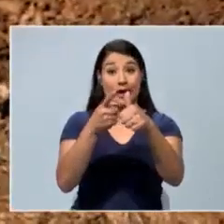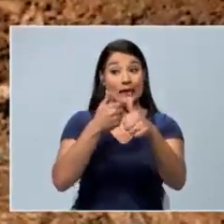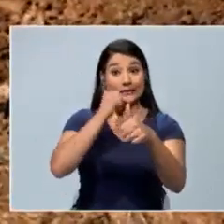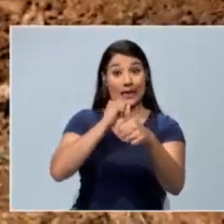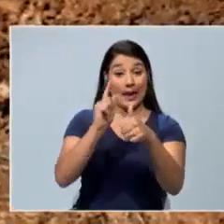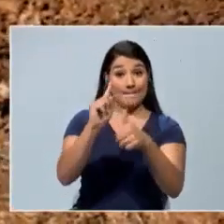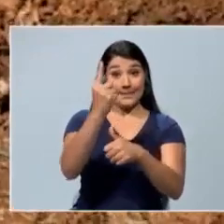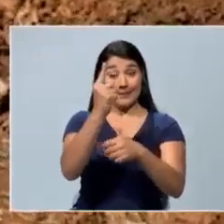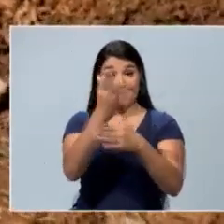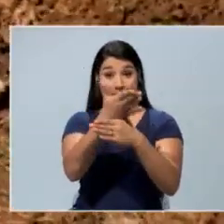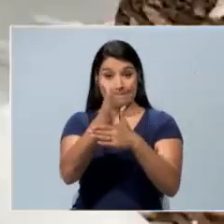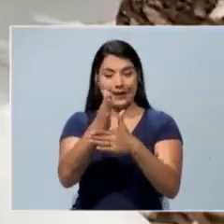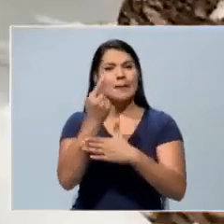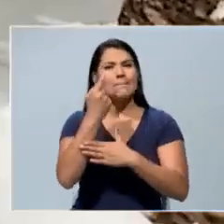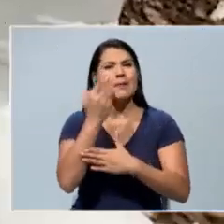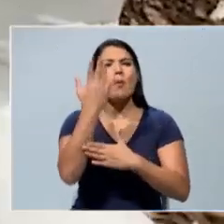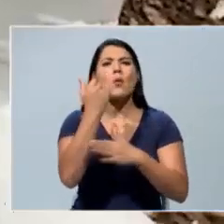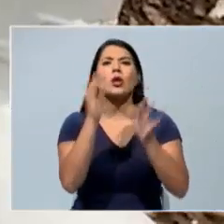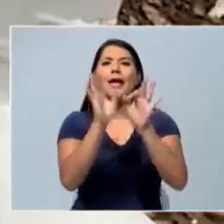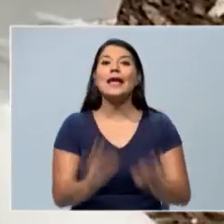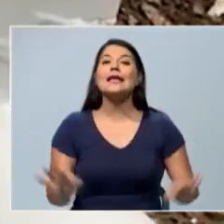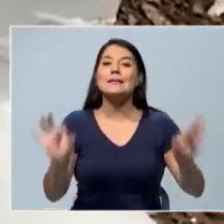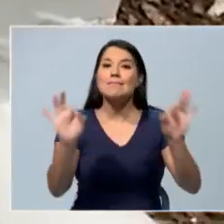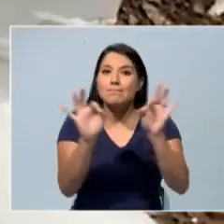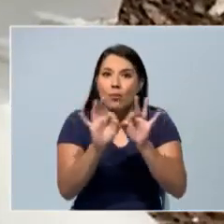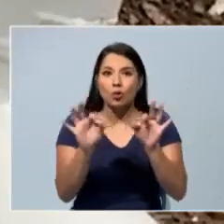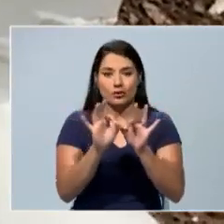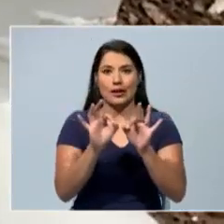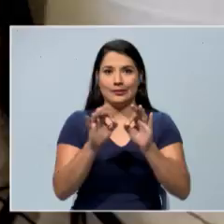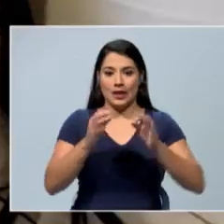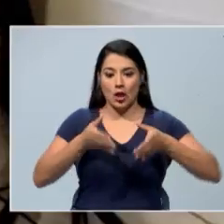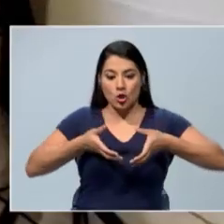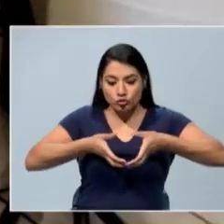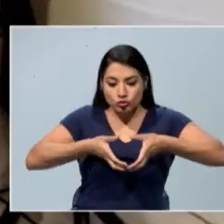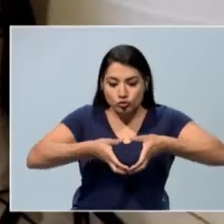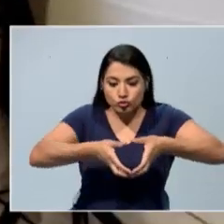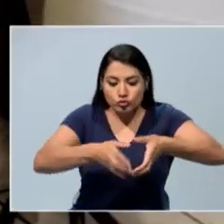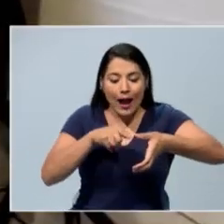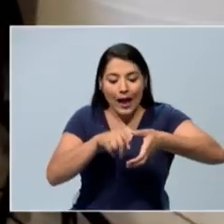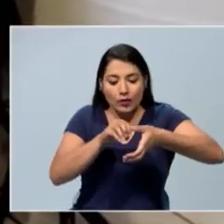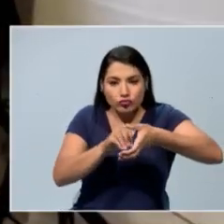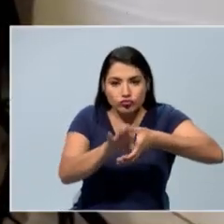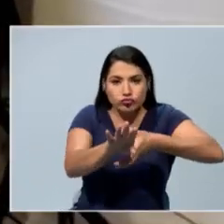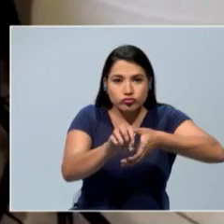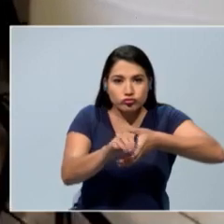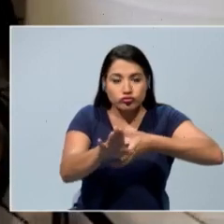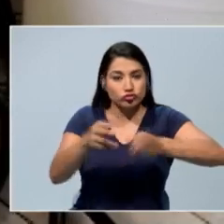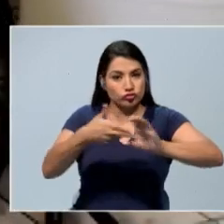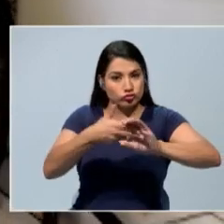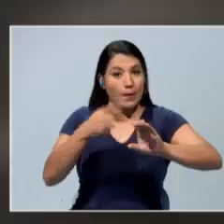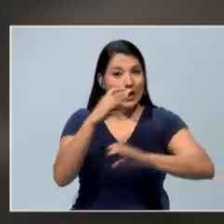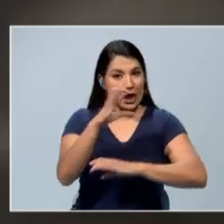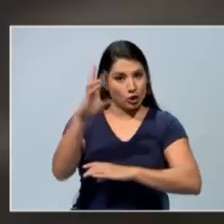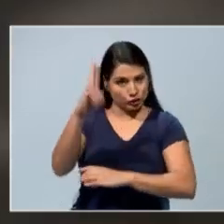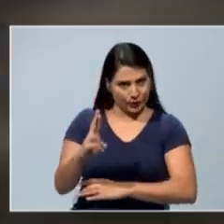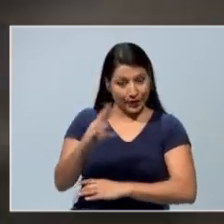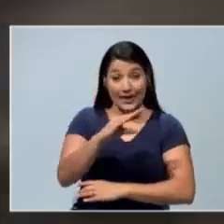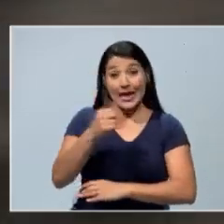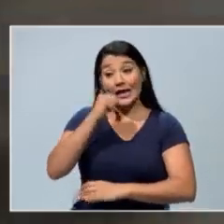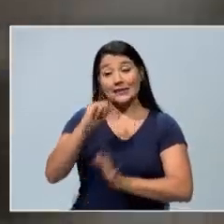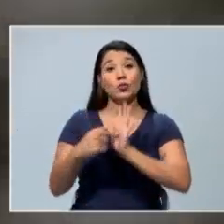la importancia estratégica que tiene el poliducto de Recope para el país. Y le mostramos cómo los grupos organizados roban